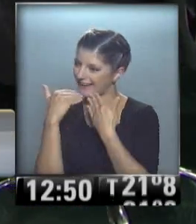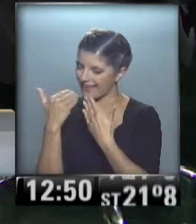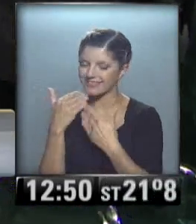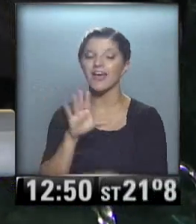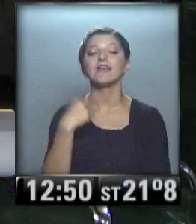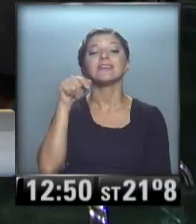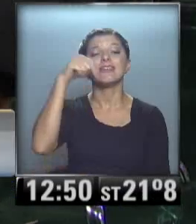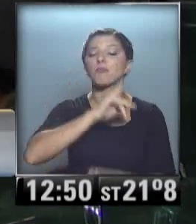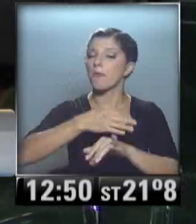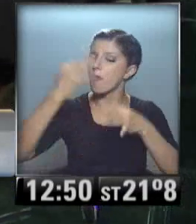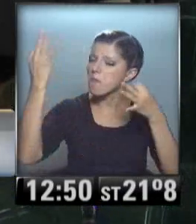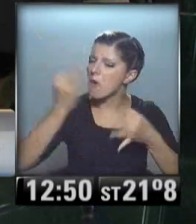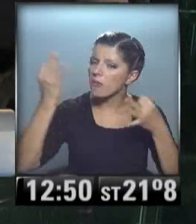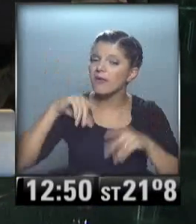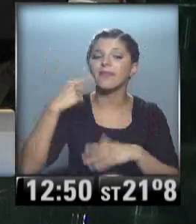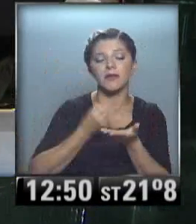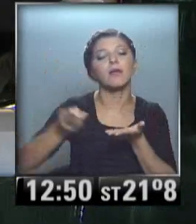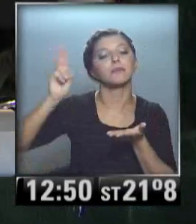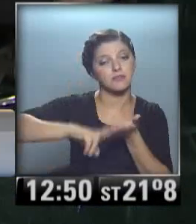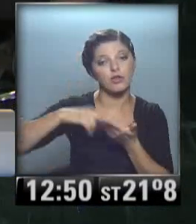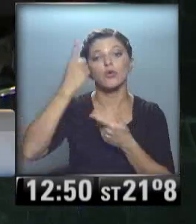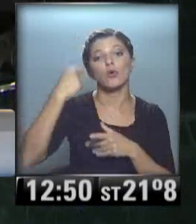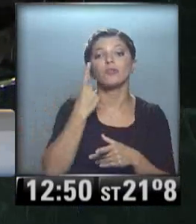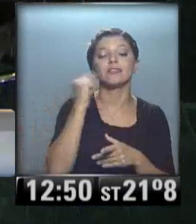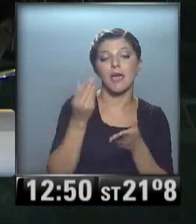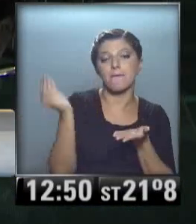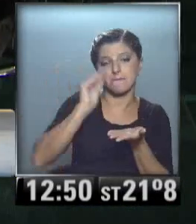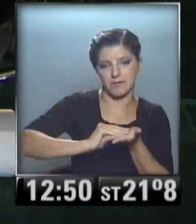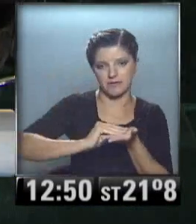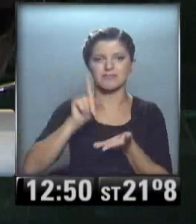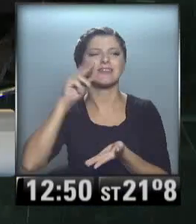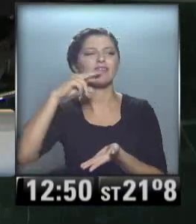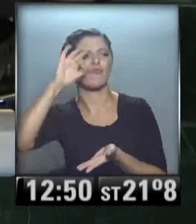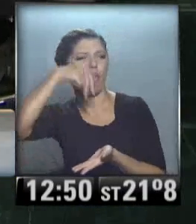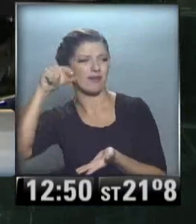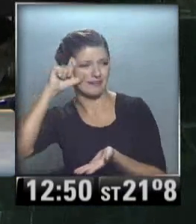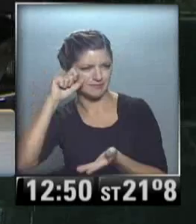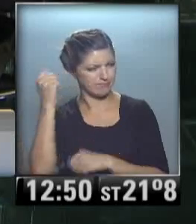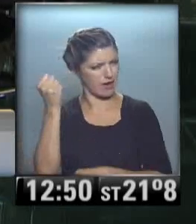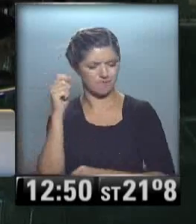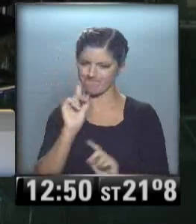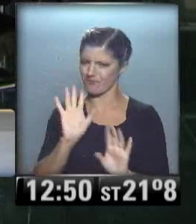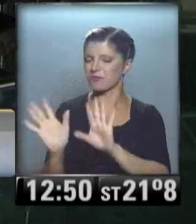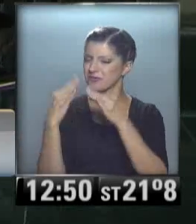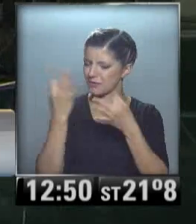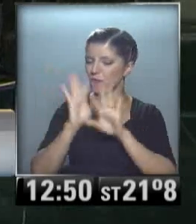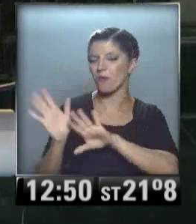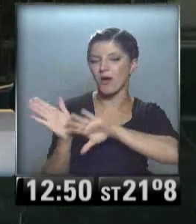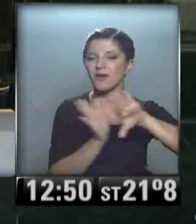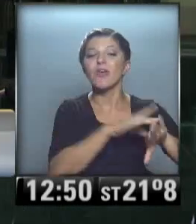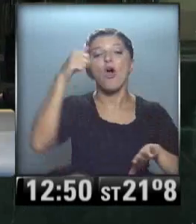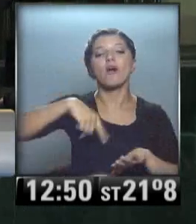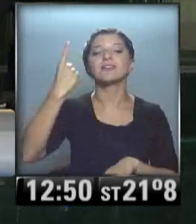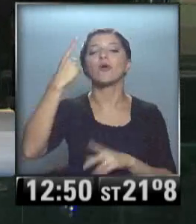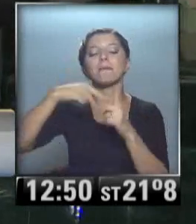programa, dice, deberían repetirlo y salir un día más a la semana. Ivonne, que no debe ser la del tango, por supuesto. 12:50 hasta las 13:30 estamos